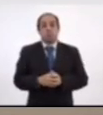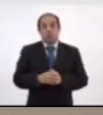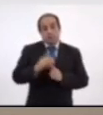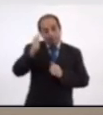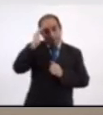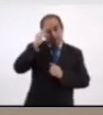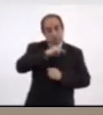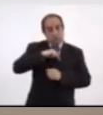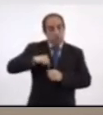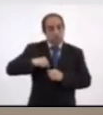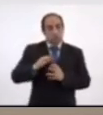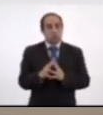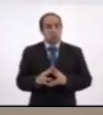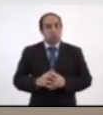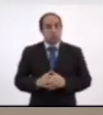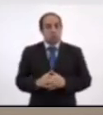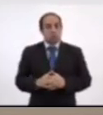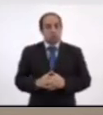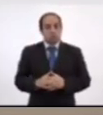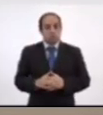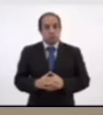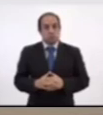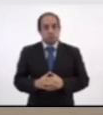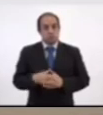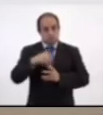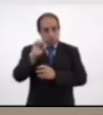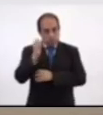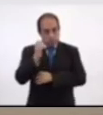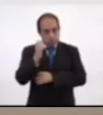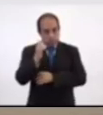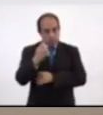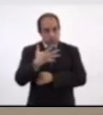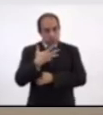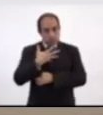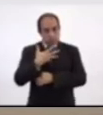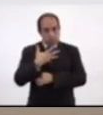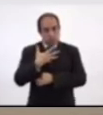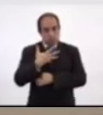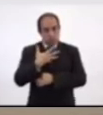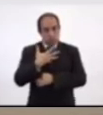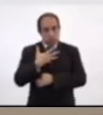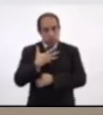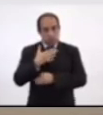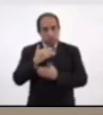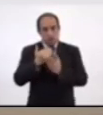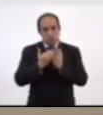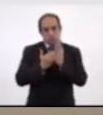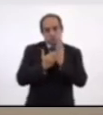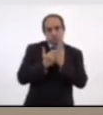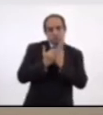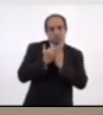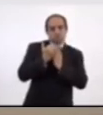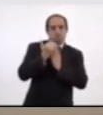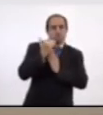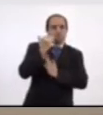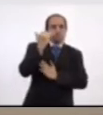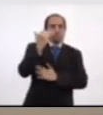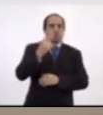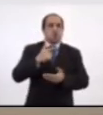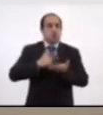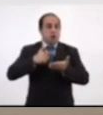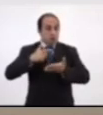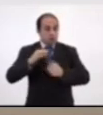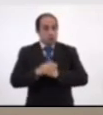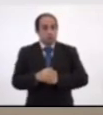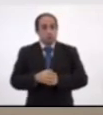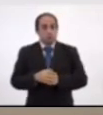Creemos nosotros que en el mes de enero, cuando tuvimos el momento más crítico, que llegamos a